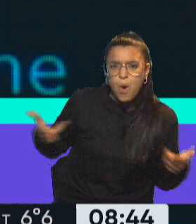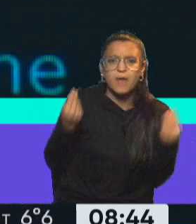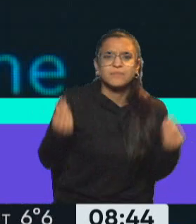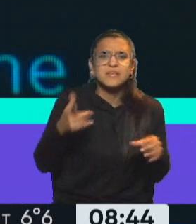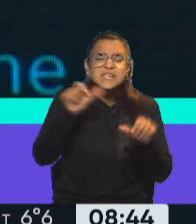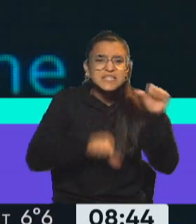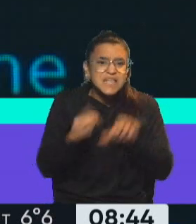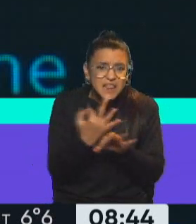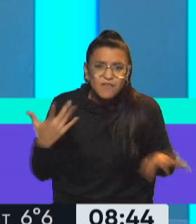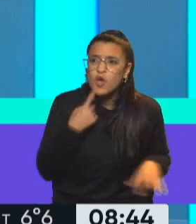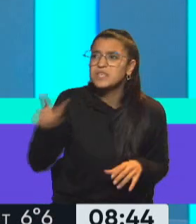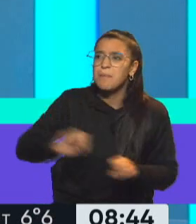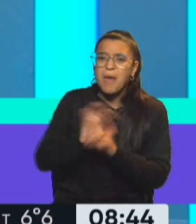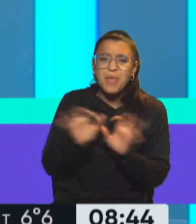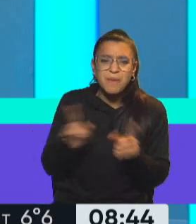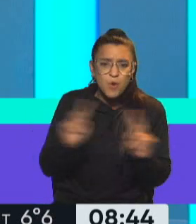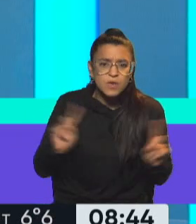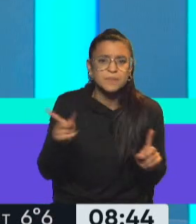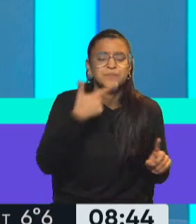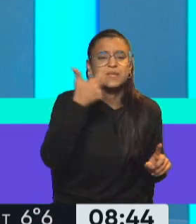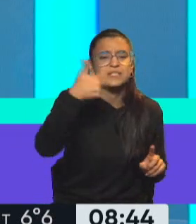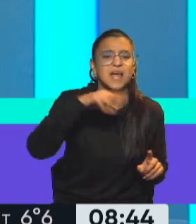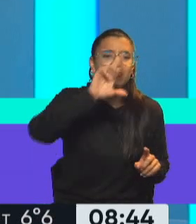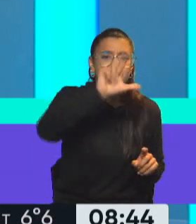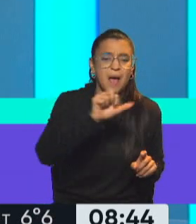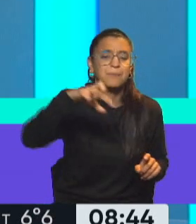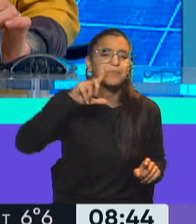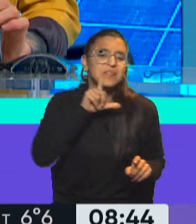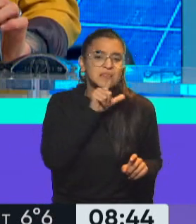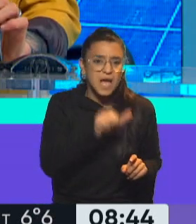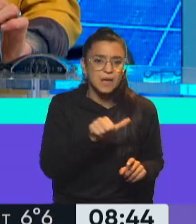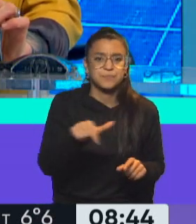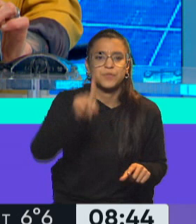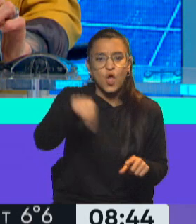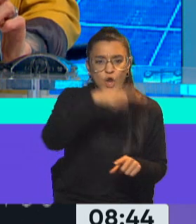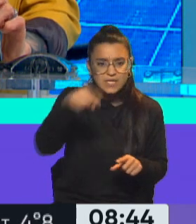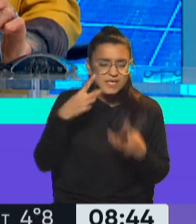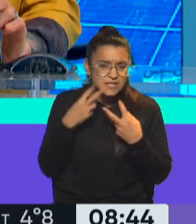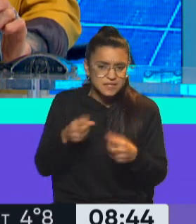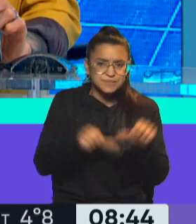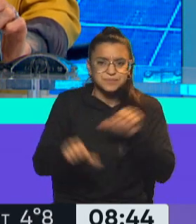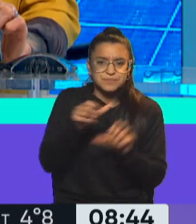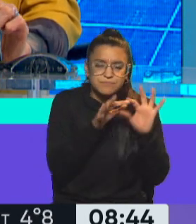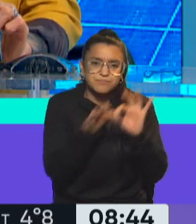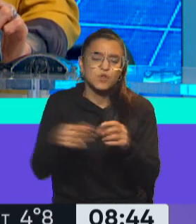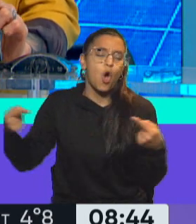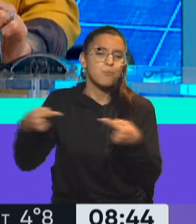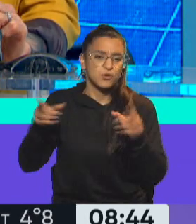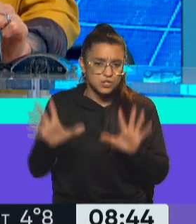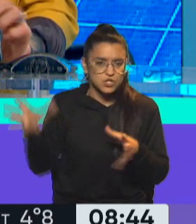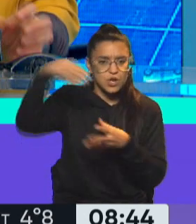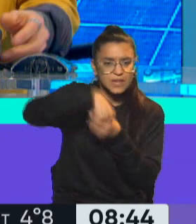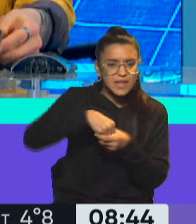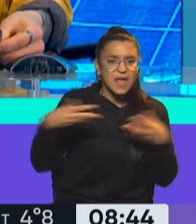científicos que han negado la pandemia. Exactamente. Hablamos de Sandra Pita, bueno, científica del CONICET, muy alineada con la oposición, integrando